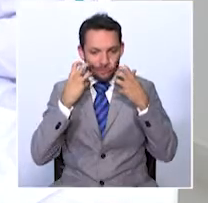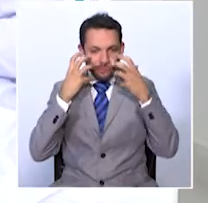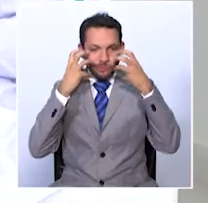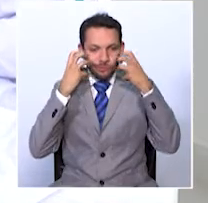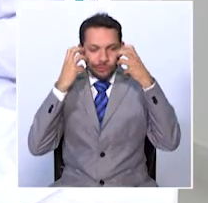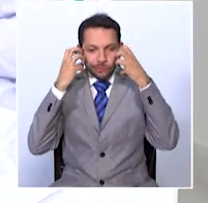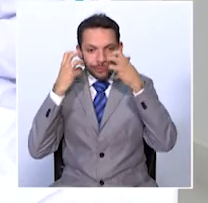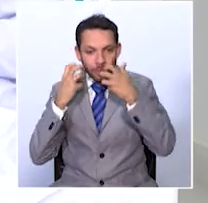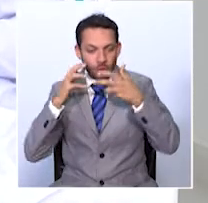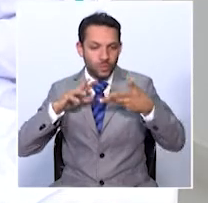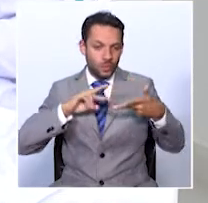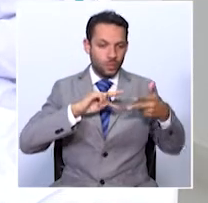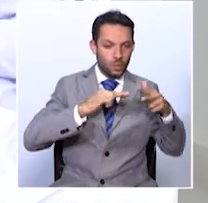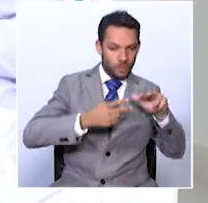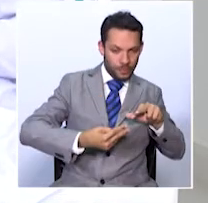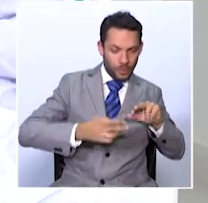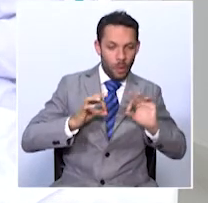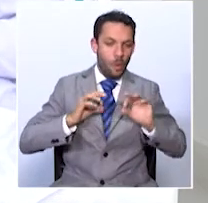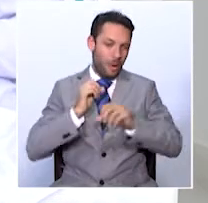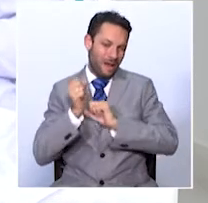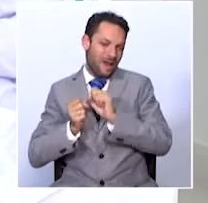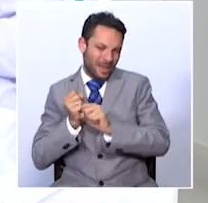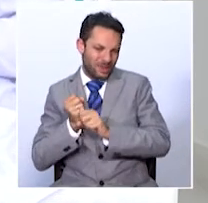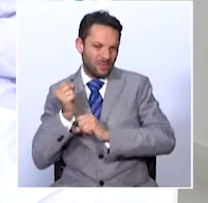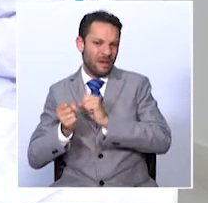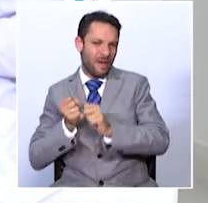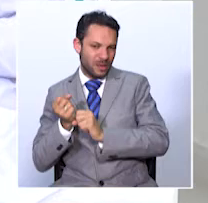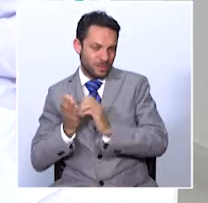por genética, o por de pronto una